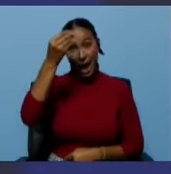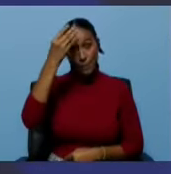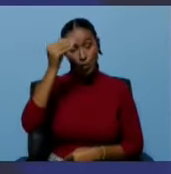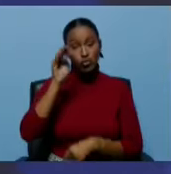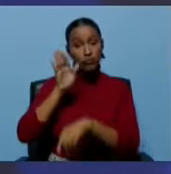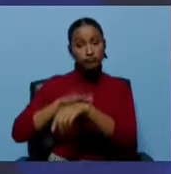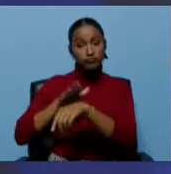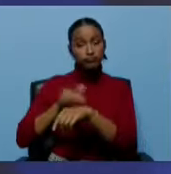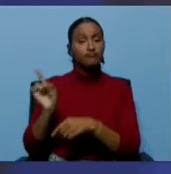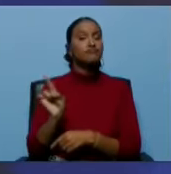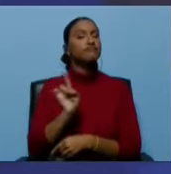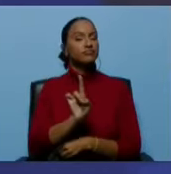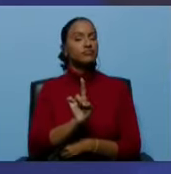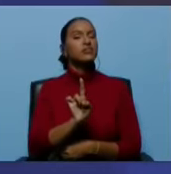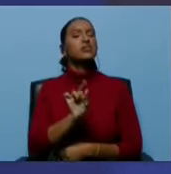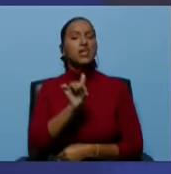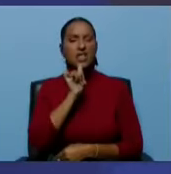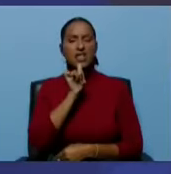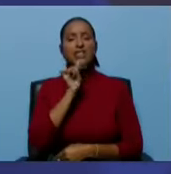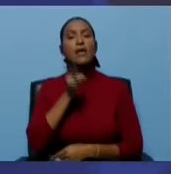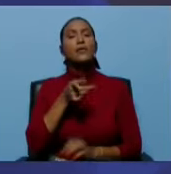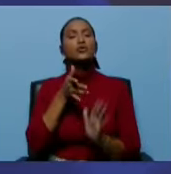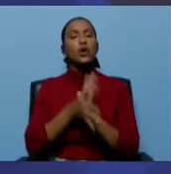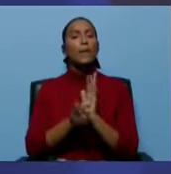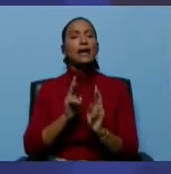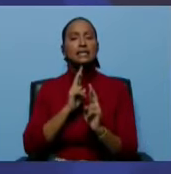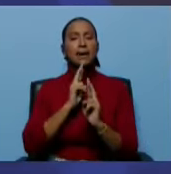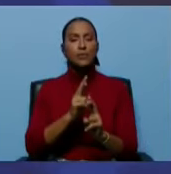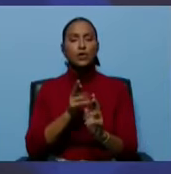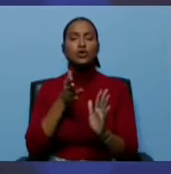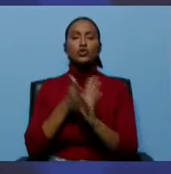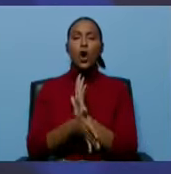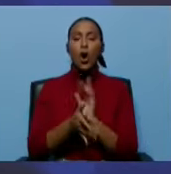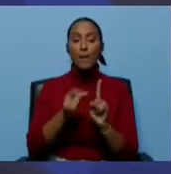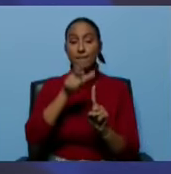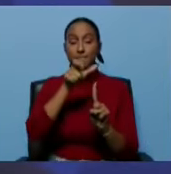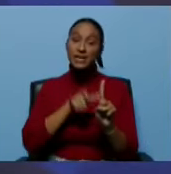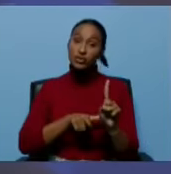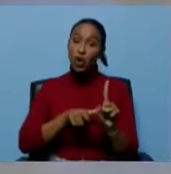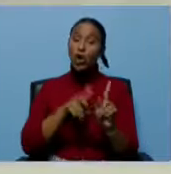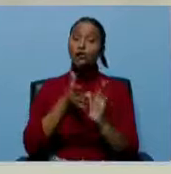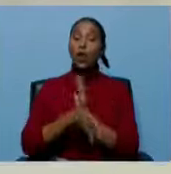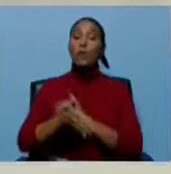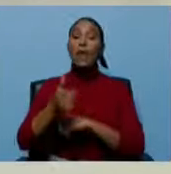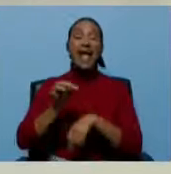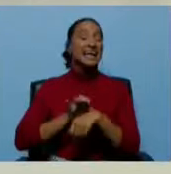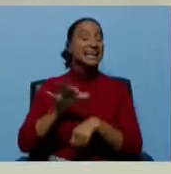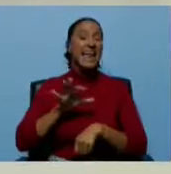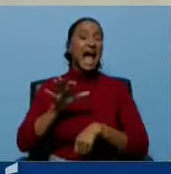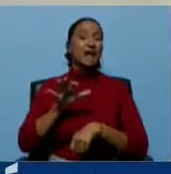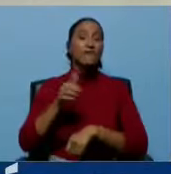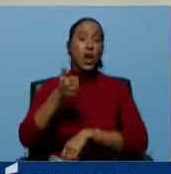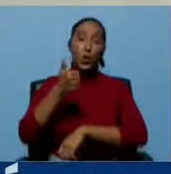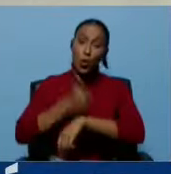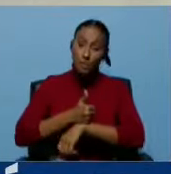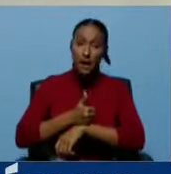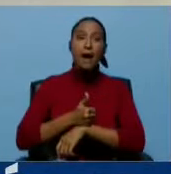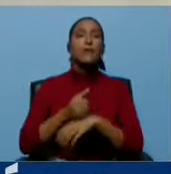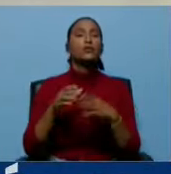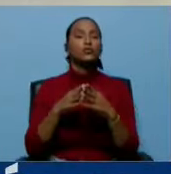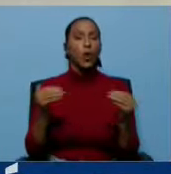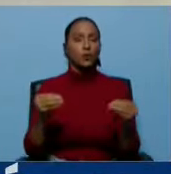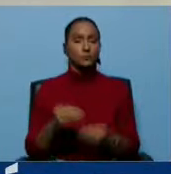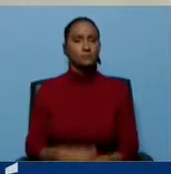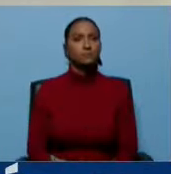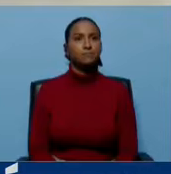rutia quien deberá responder por su vinculación con graves delitos contra los poderes públicos del país